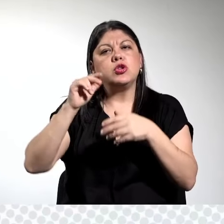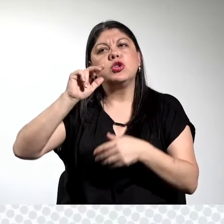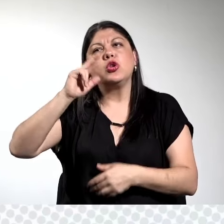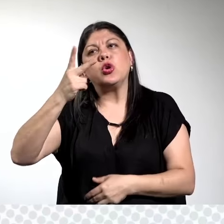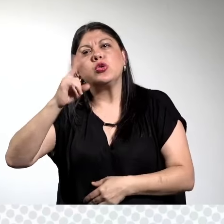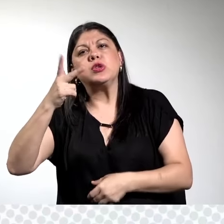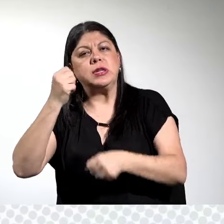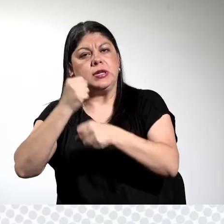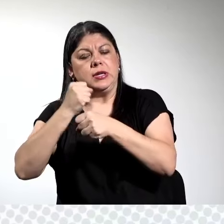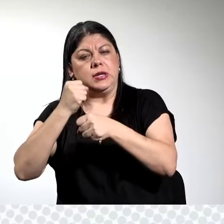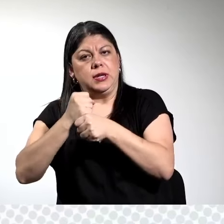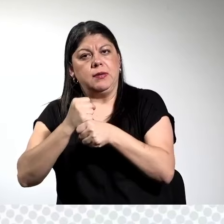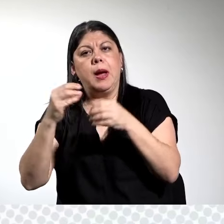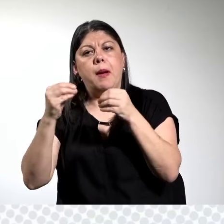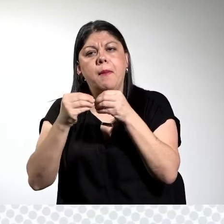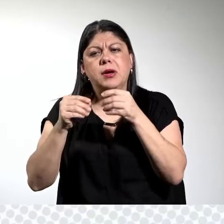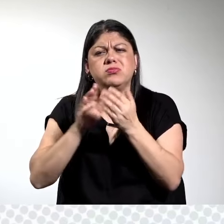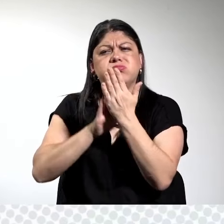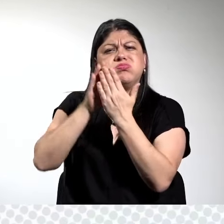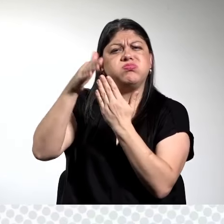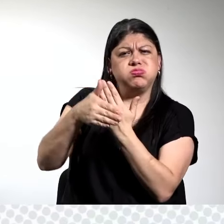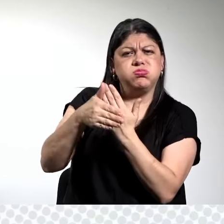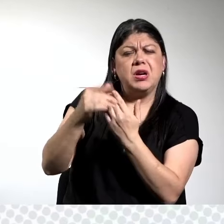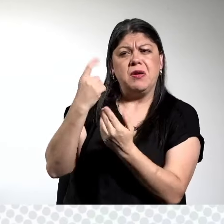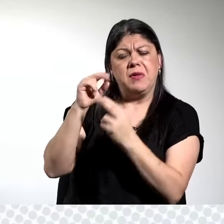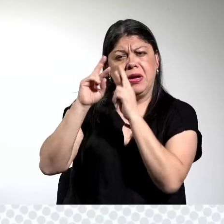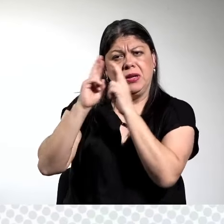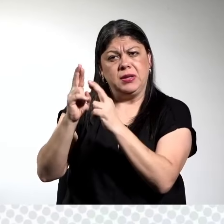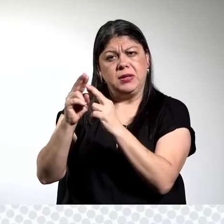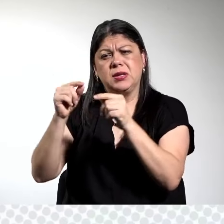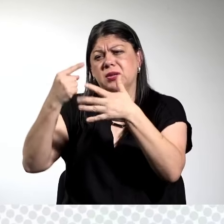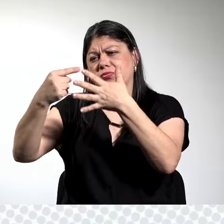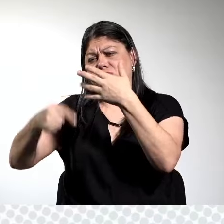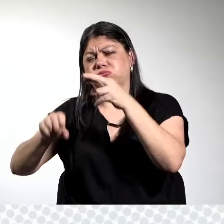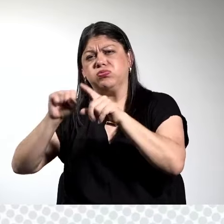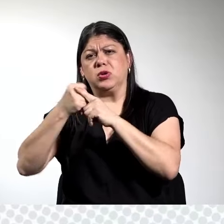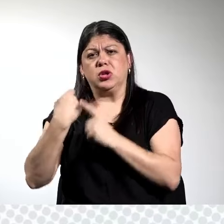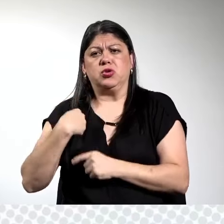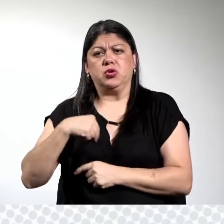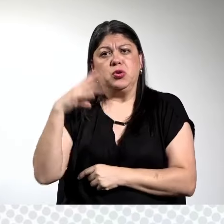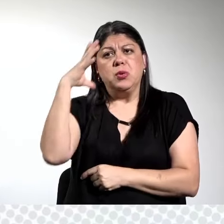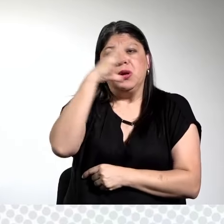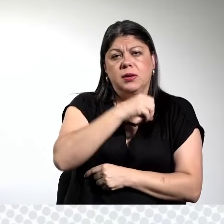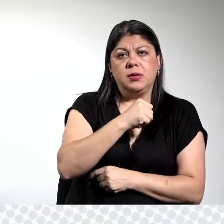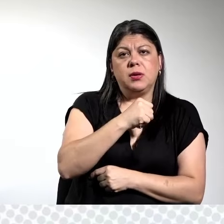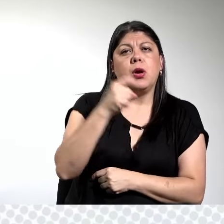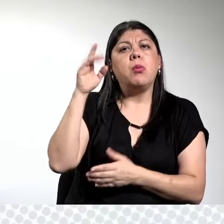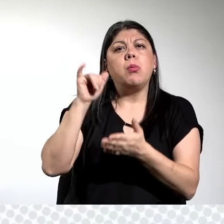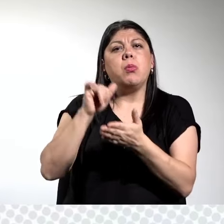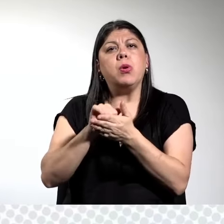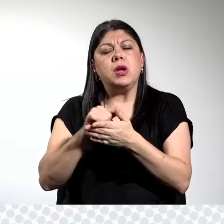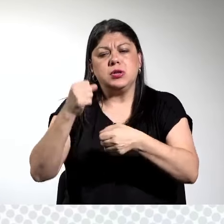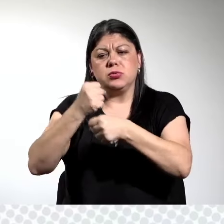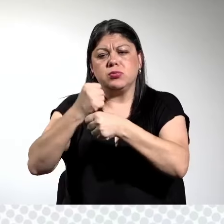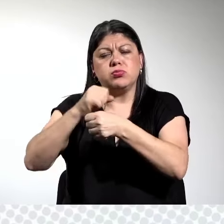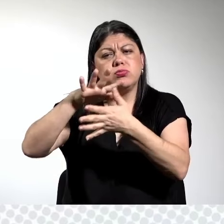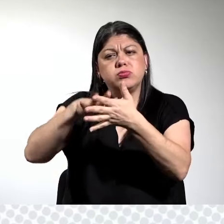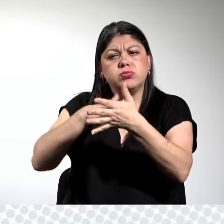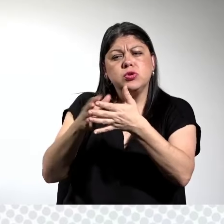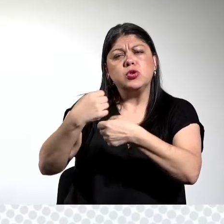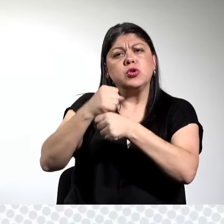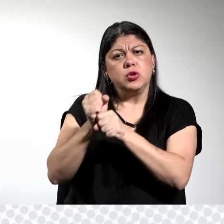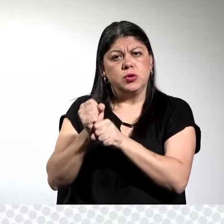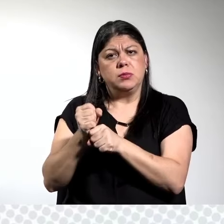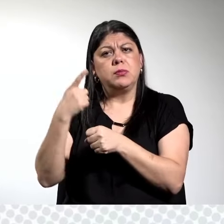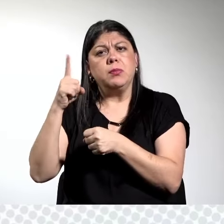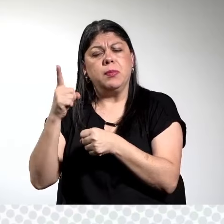triple jornada, enfrentan acoso, enfrentan un montón de situaciones que si uno es hombre ni siquiera se imagina. Por eso, toda esa elaboración fue realizada precisamente